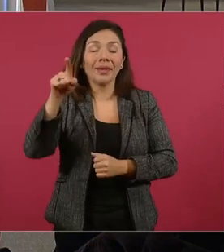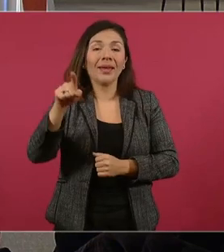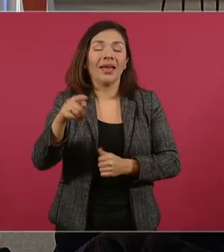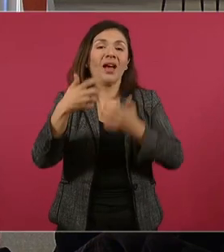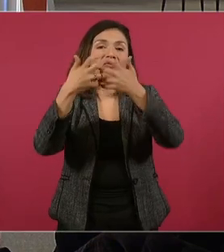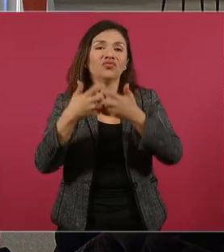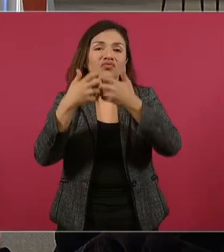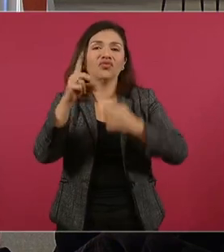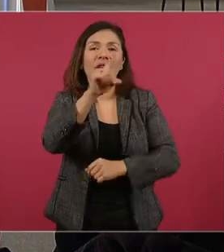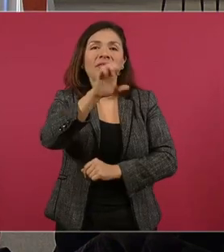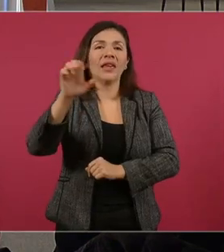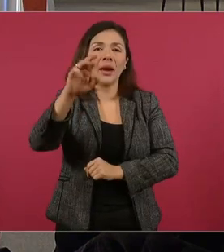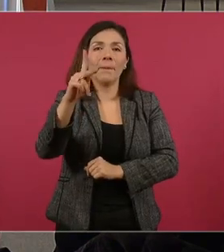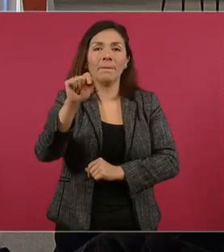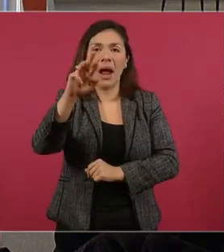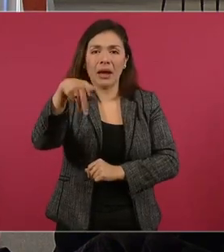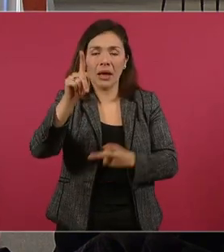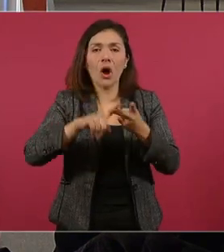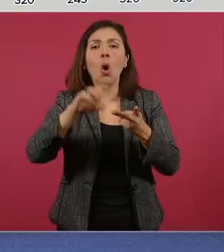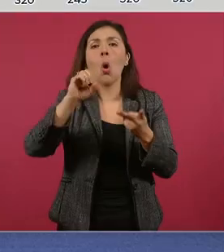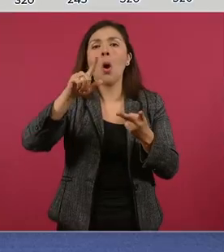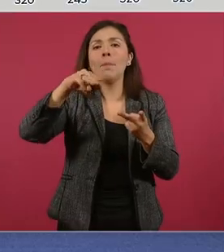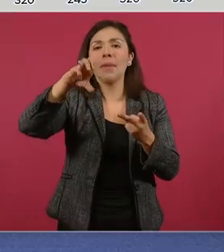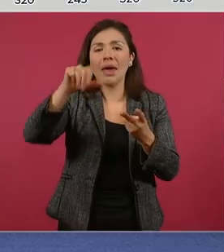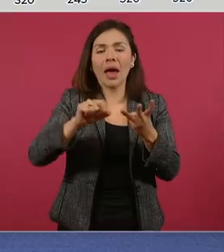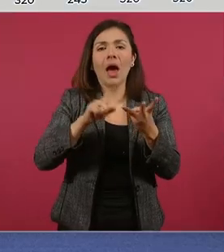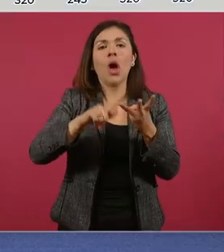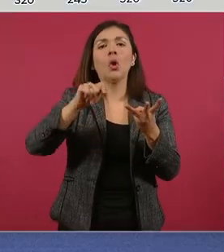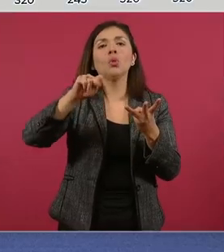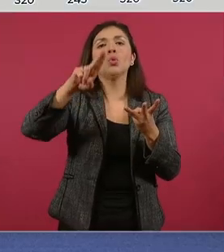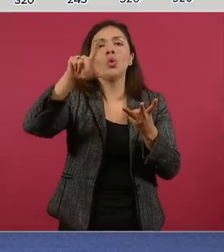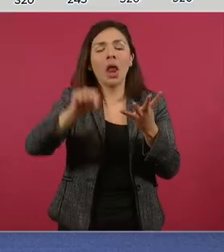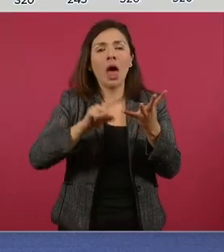Olmeca, coquizadora de Tula, coquizadora de Salina Cruz.